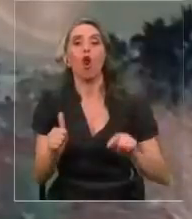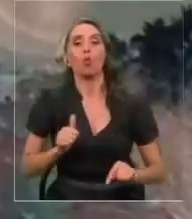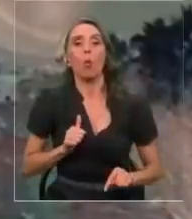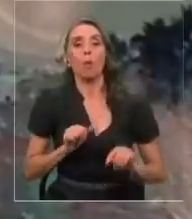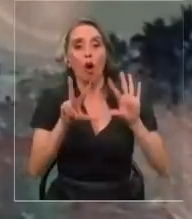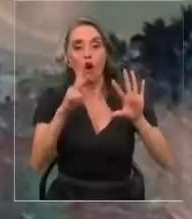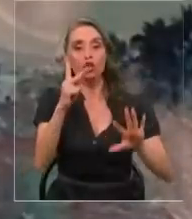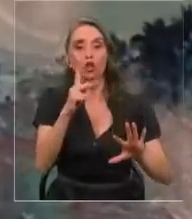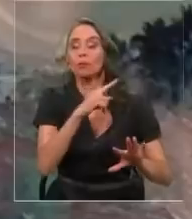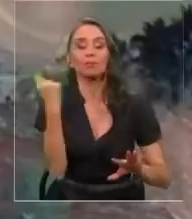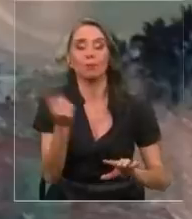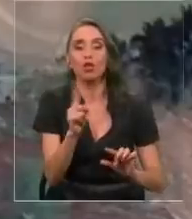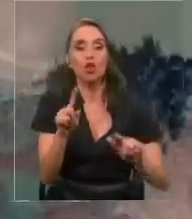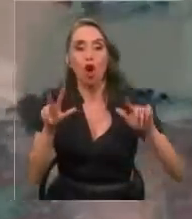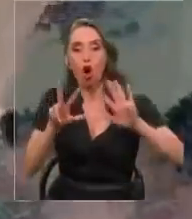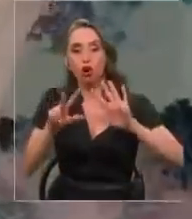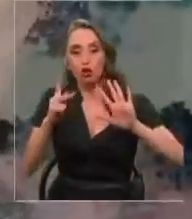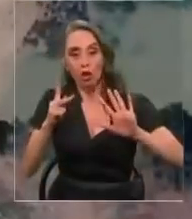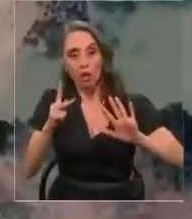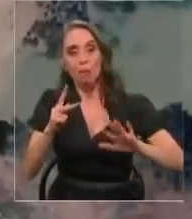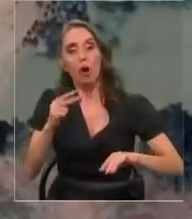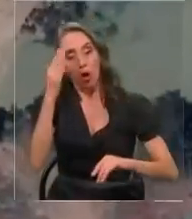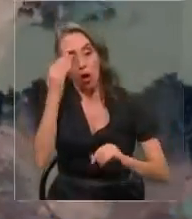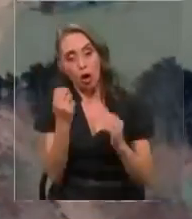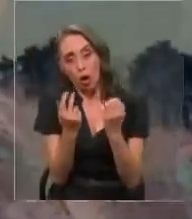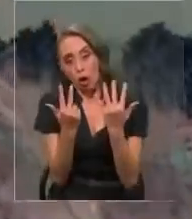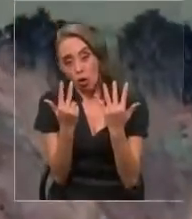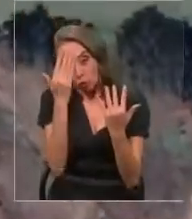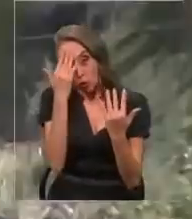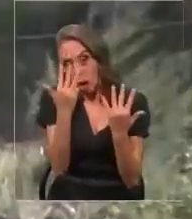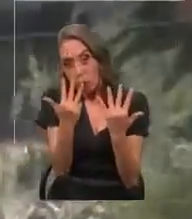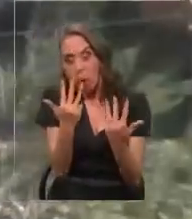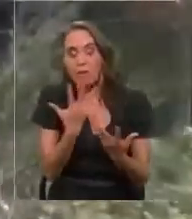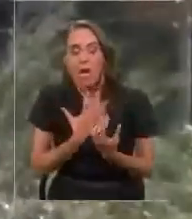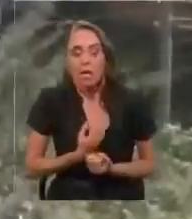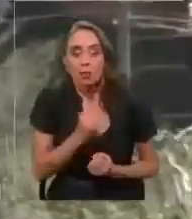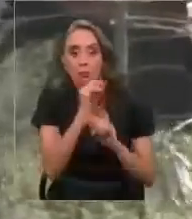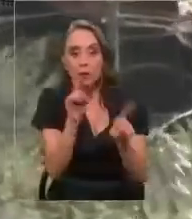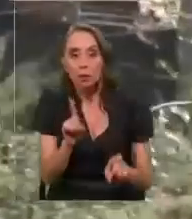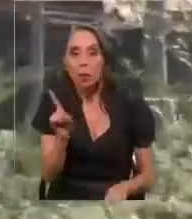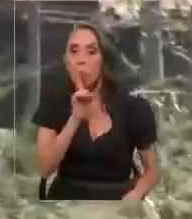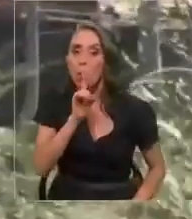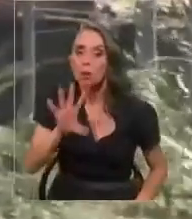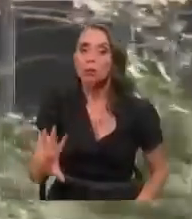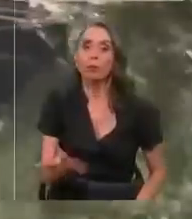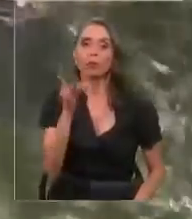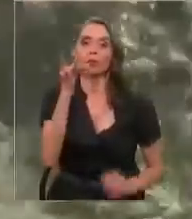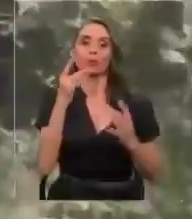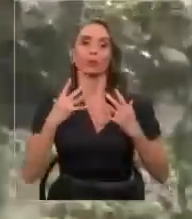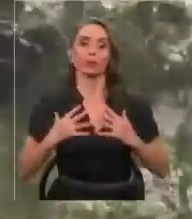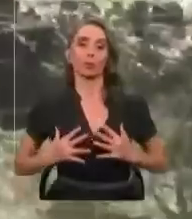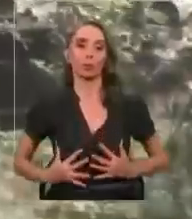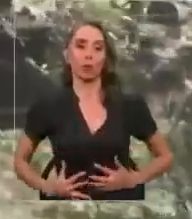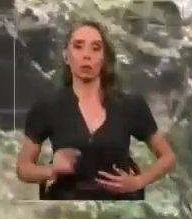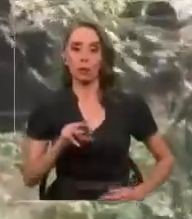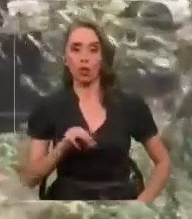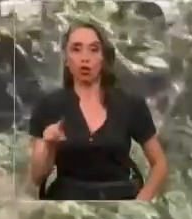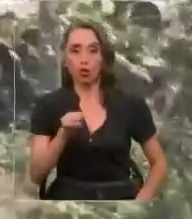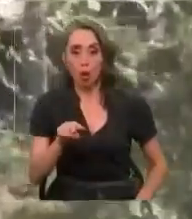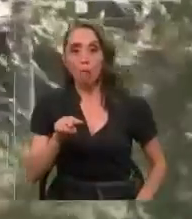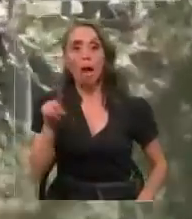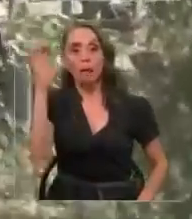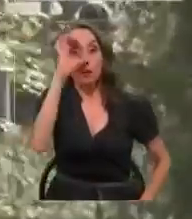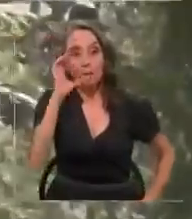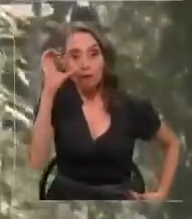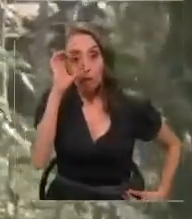No llegaron a 8 kilómetros y tras días de angustia e incertidumbre, el cuerpo de Tomás fue encontrado. La búsqueda fue